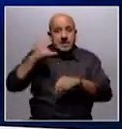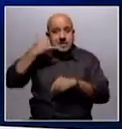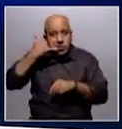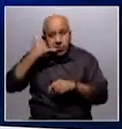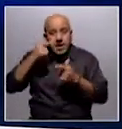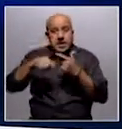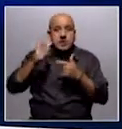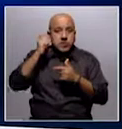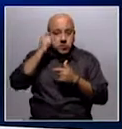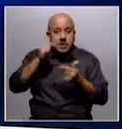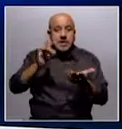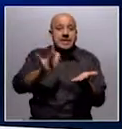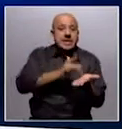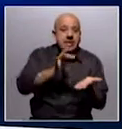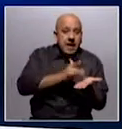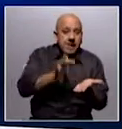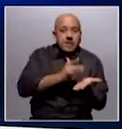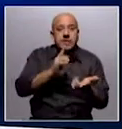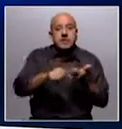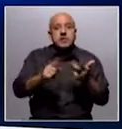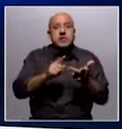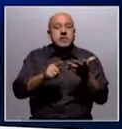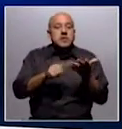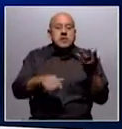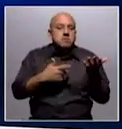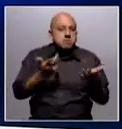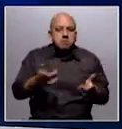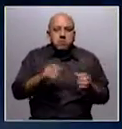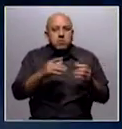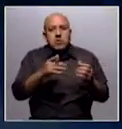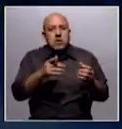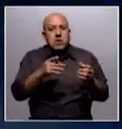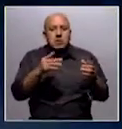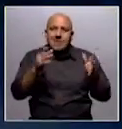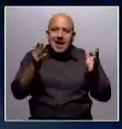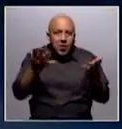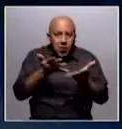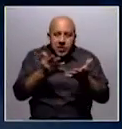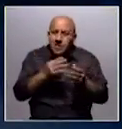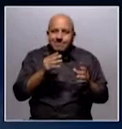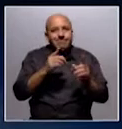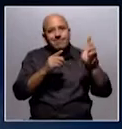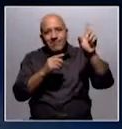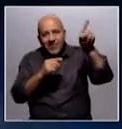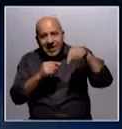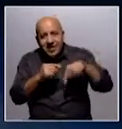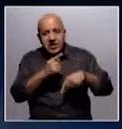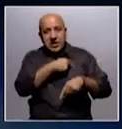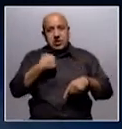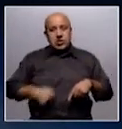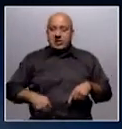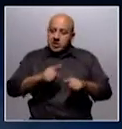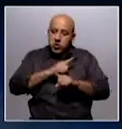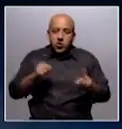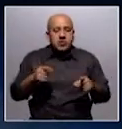celulares pero también tabletas o aparatos inteligentes quizás no puedan ser exportados desde china porque se está cortando la